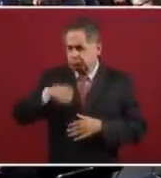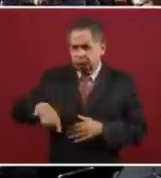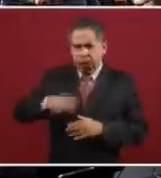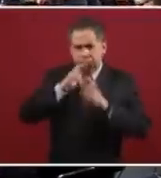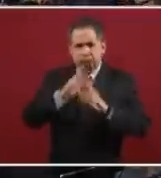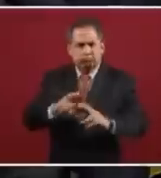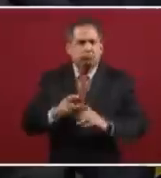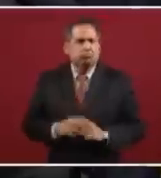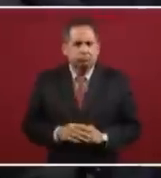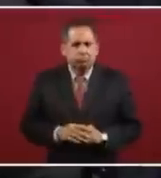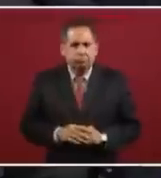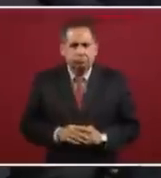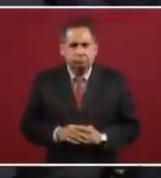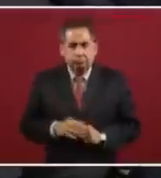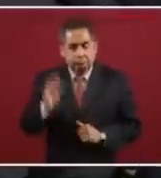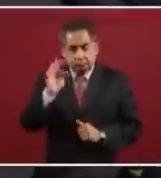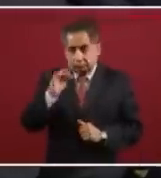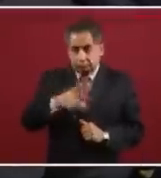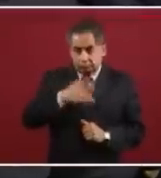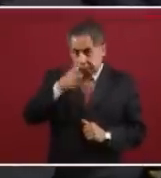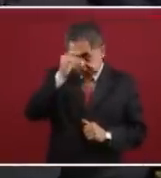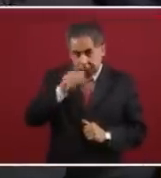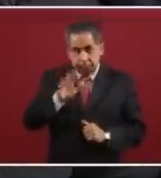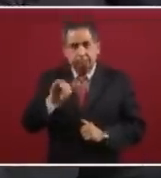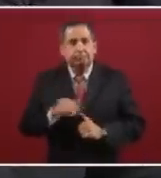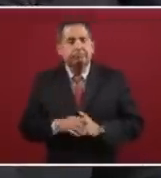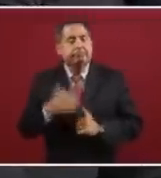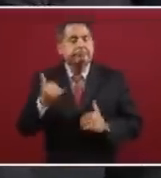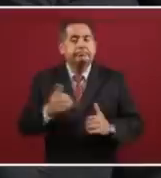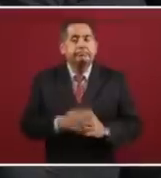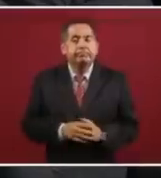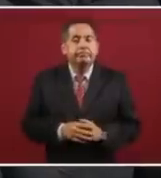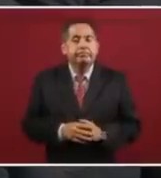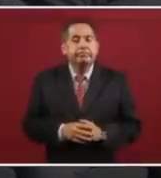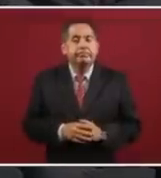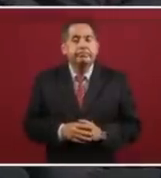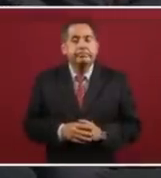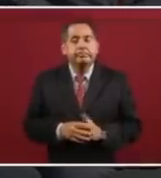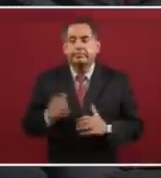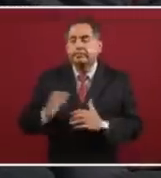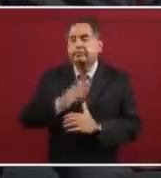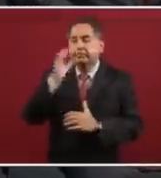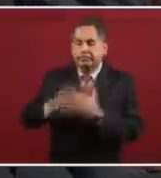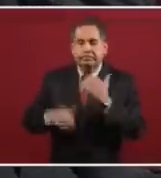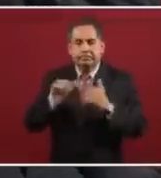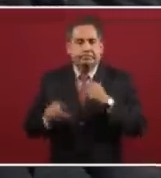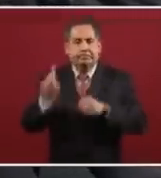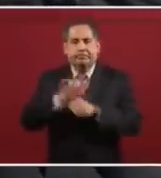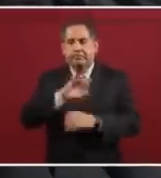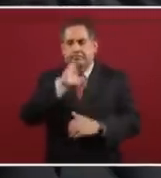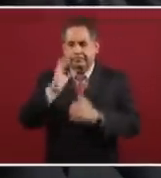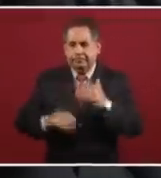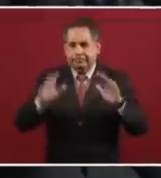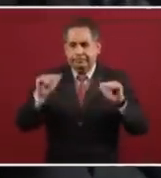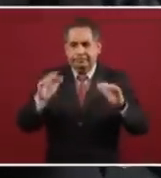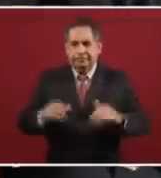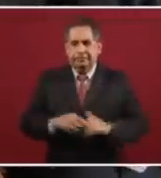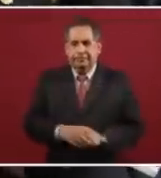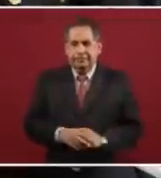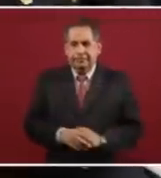nuestra, si les parece así. Y terminamos el día de hoy